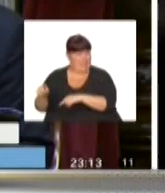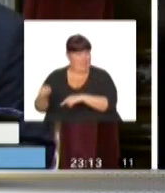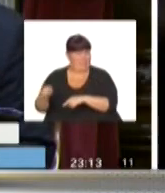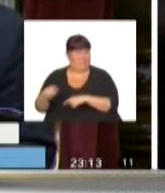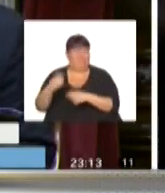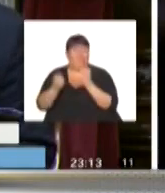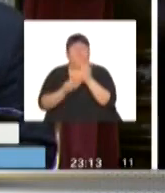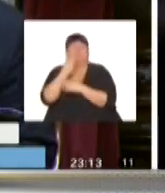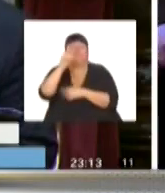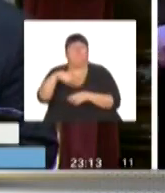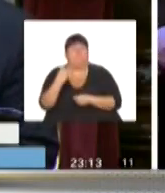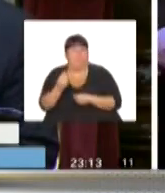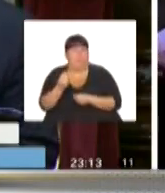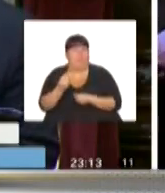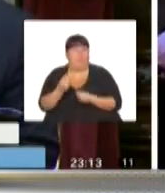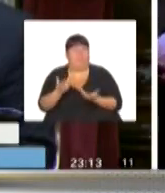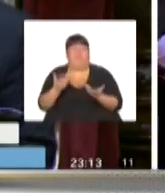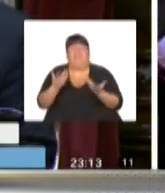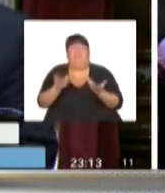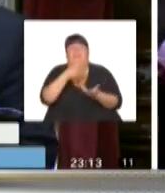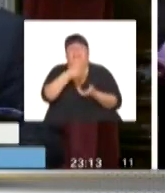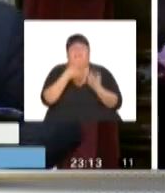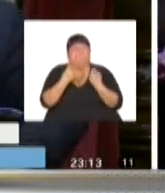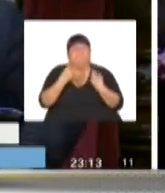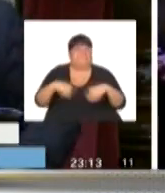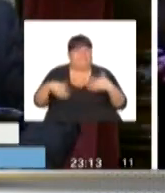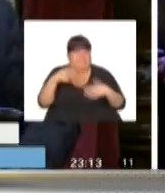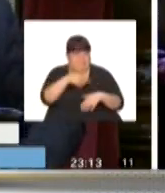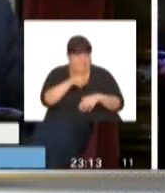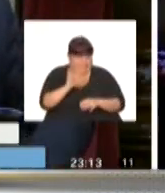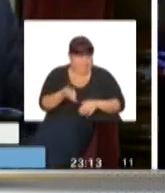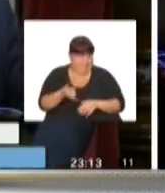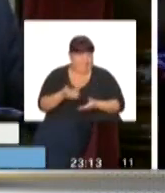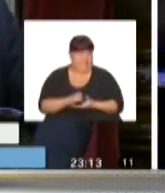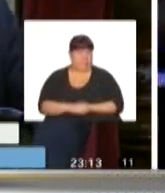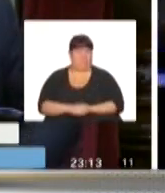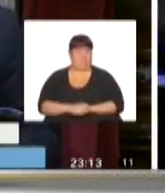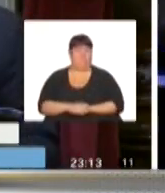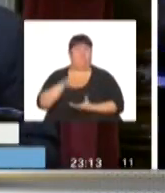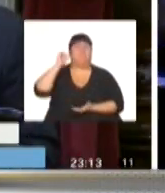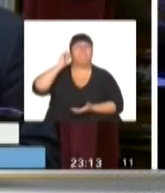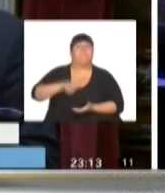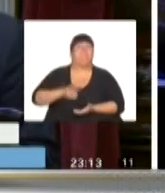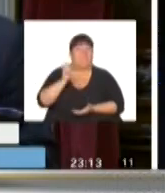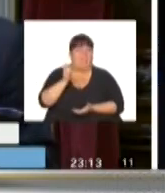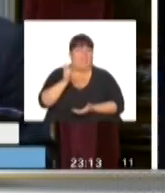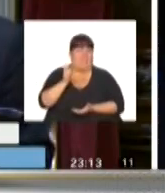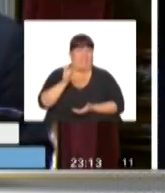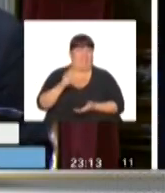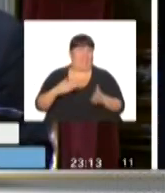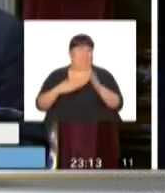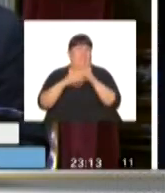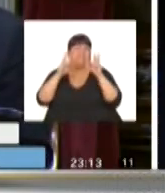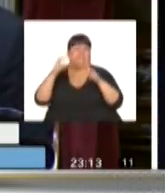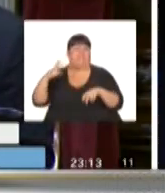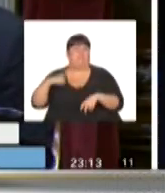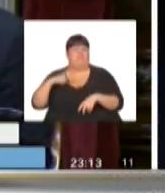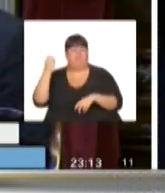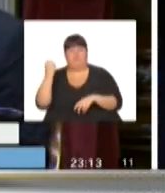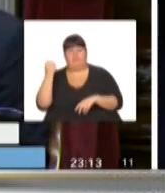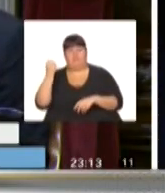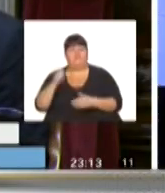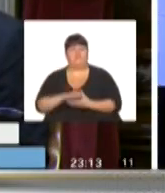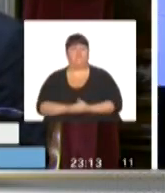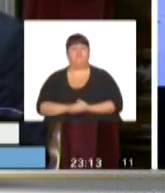aislar siempre y cuando en la política que vos te sitúes acierte. Ahora, si esa política